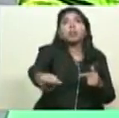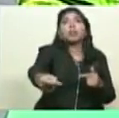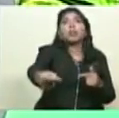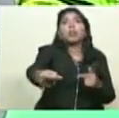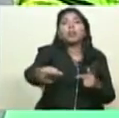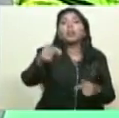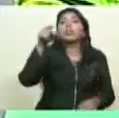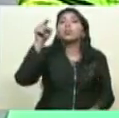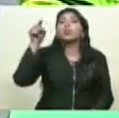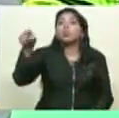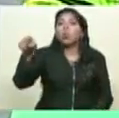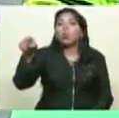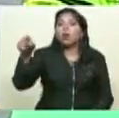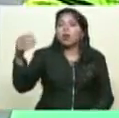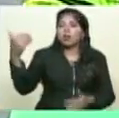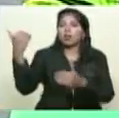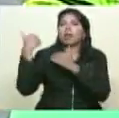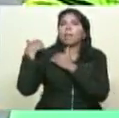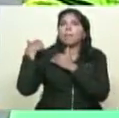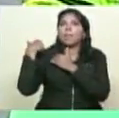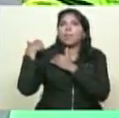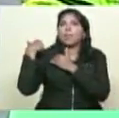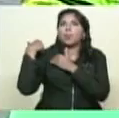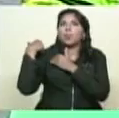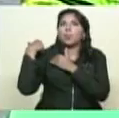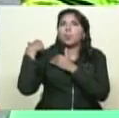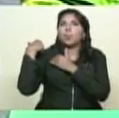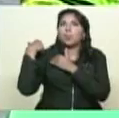su cabeza en el asador.